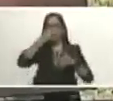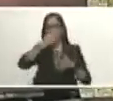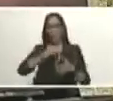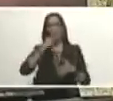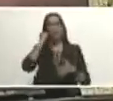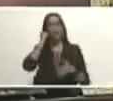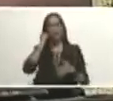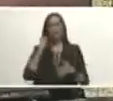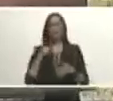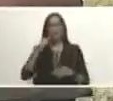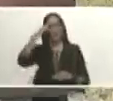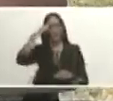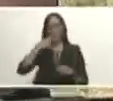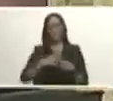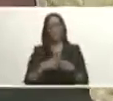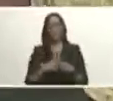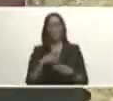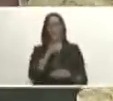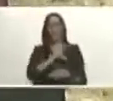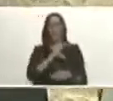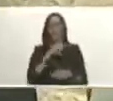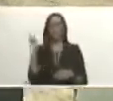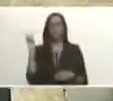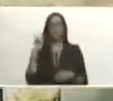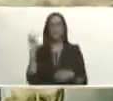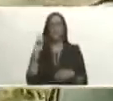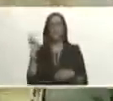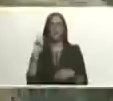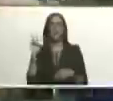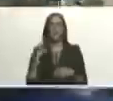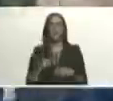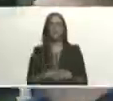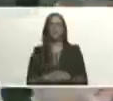honor. Comandos por Venezuela.